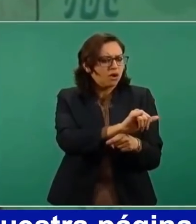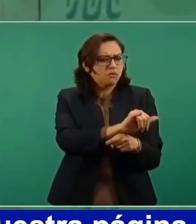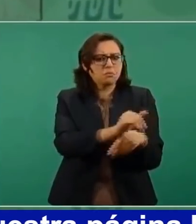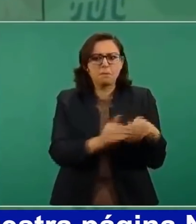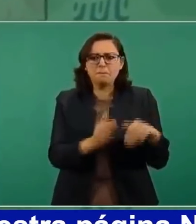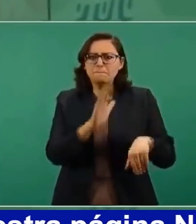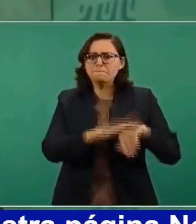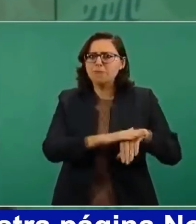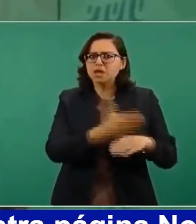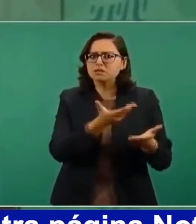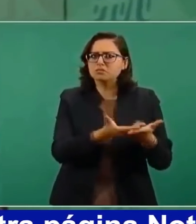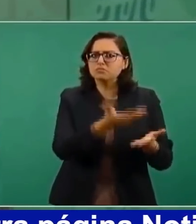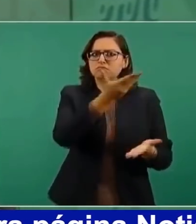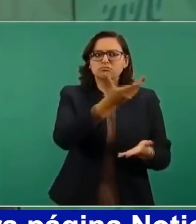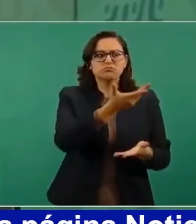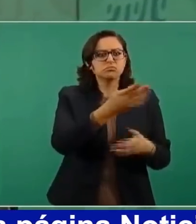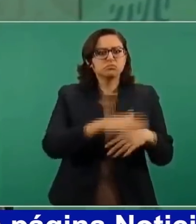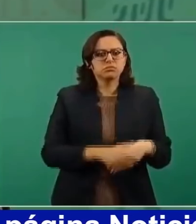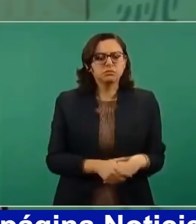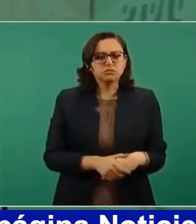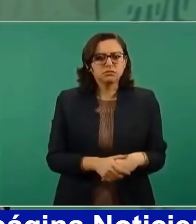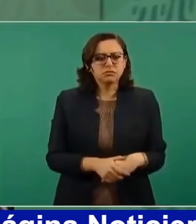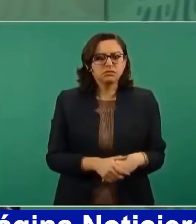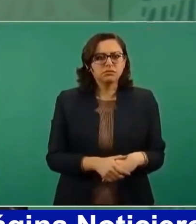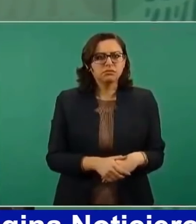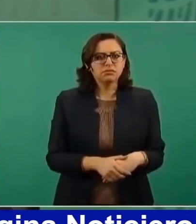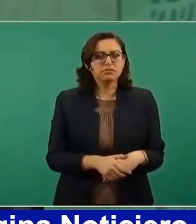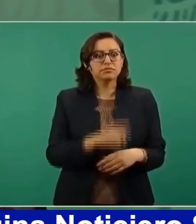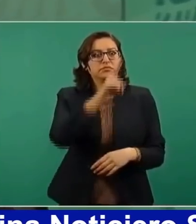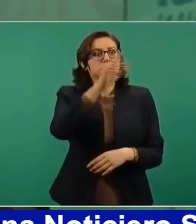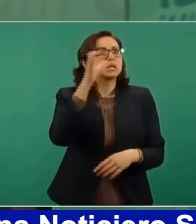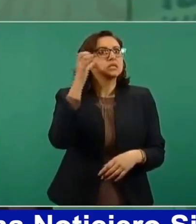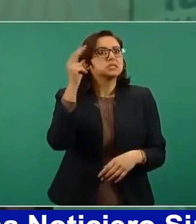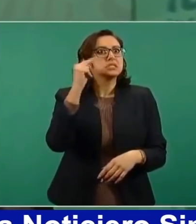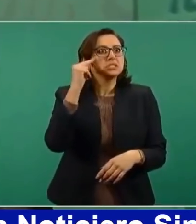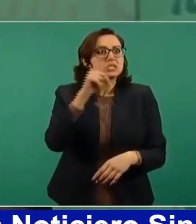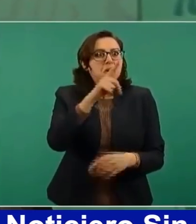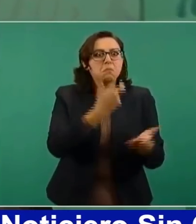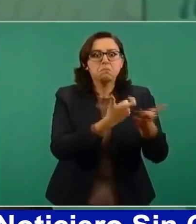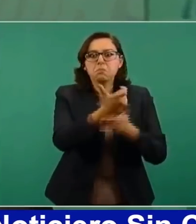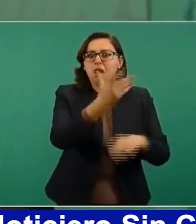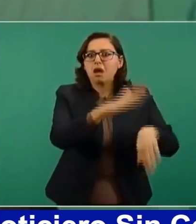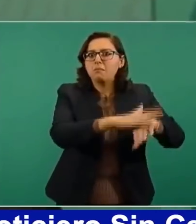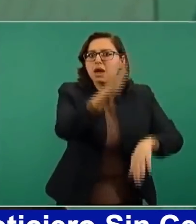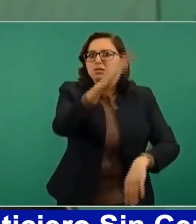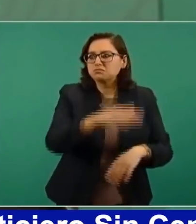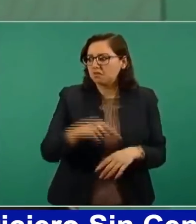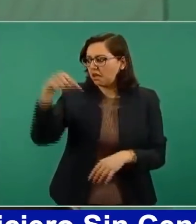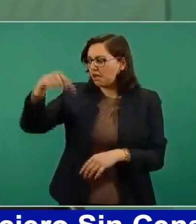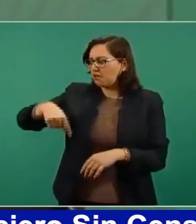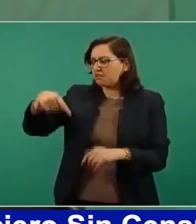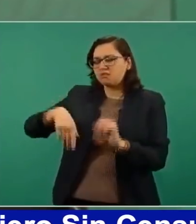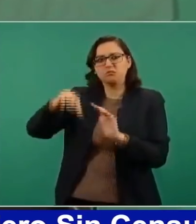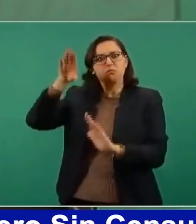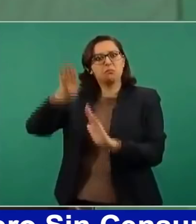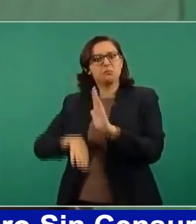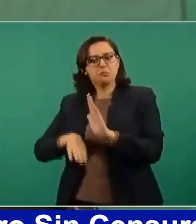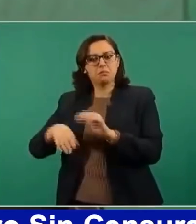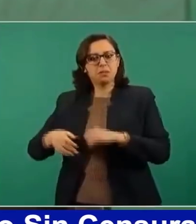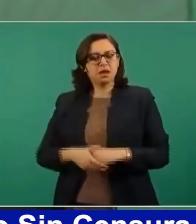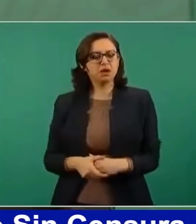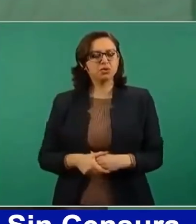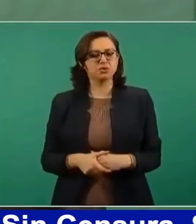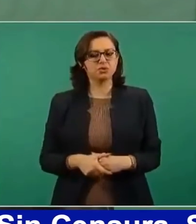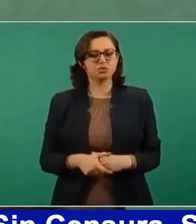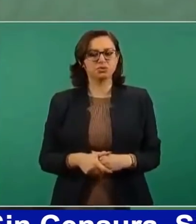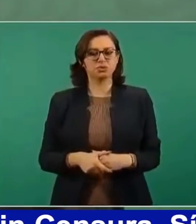desde luego más bajo que en China. Y digo esto porque cuando empezó el crecimiento en China se